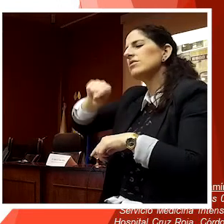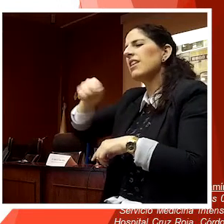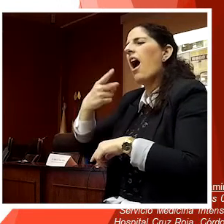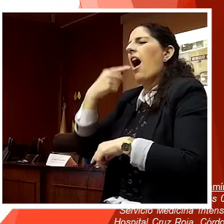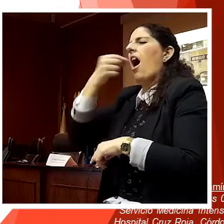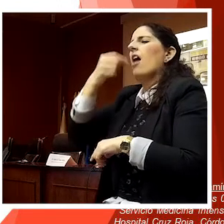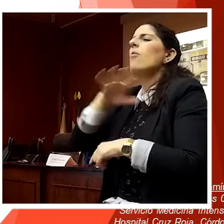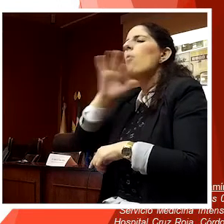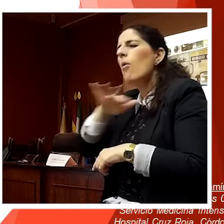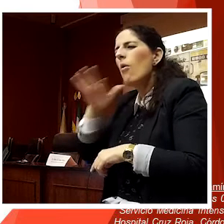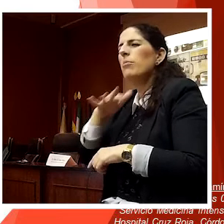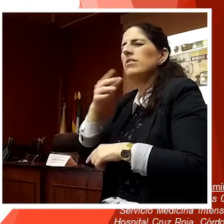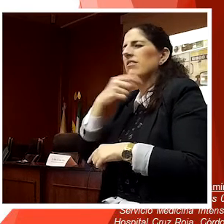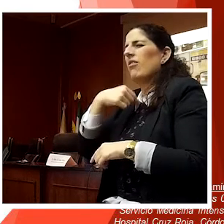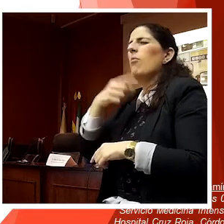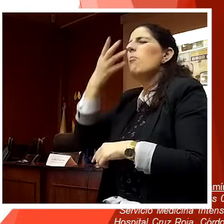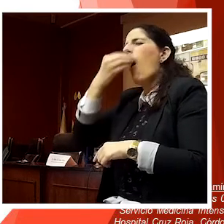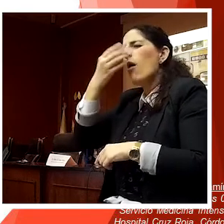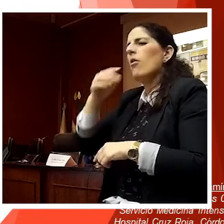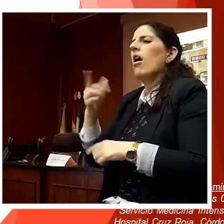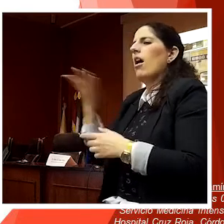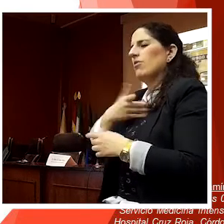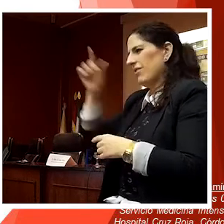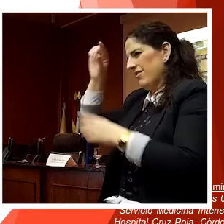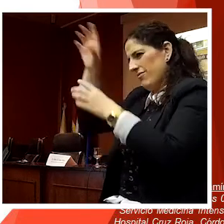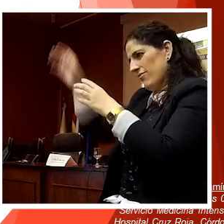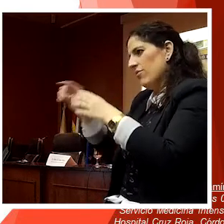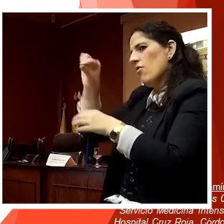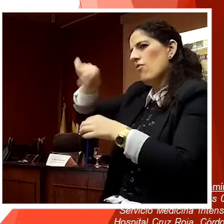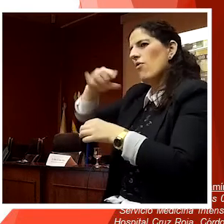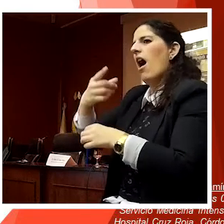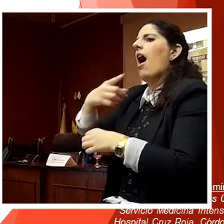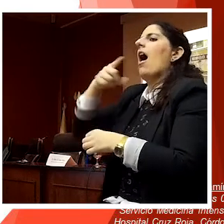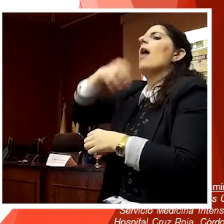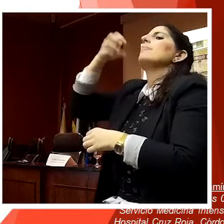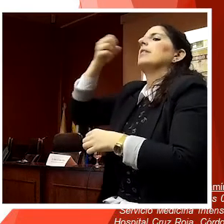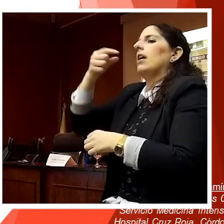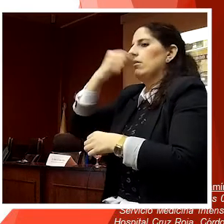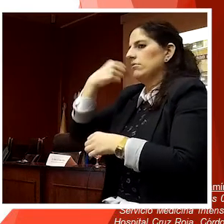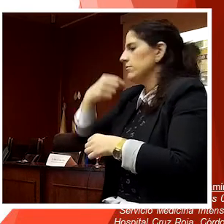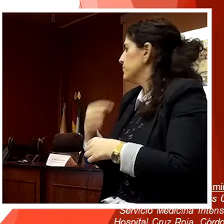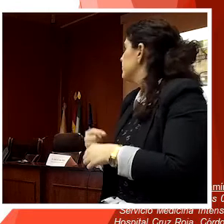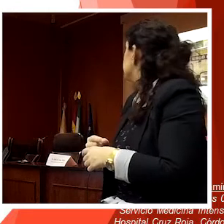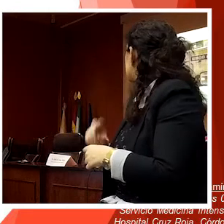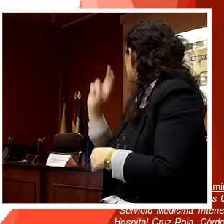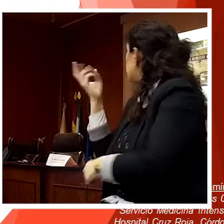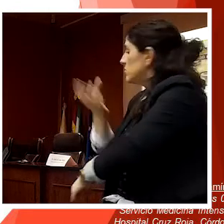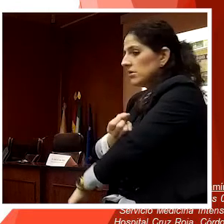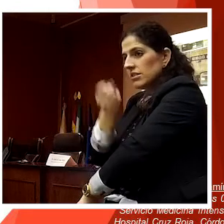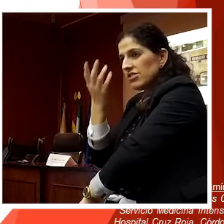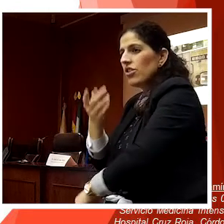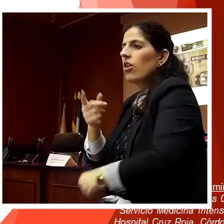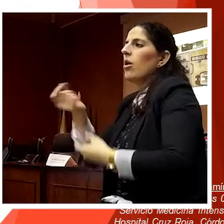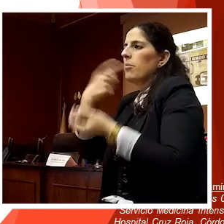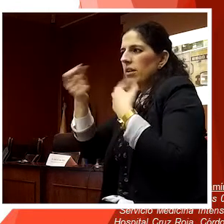que haya un vómito, tengan mucha mucosidad. Aquí tenemos otro aparato de tensión, esto está lleno de